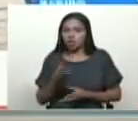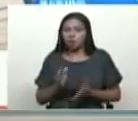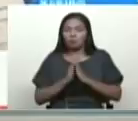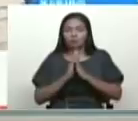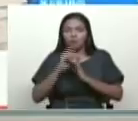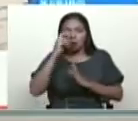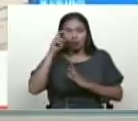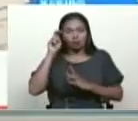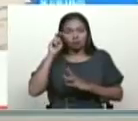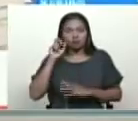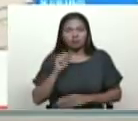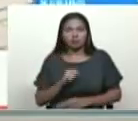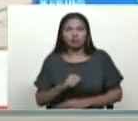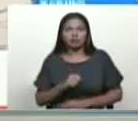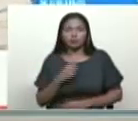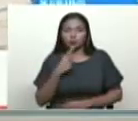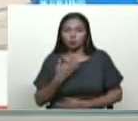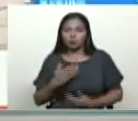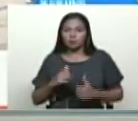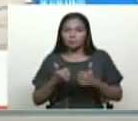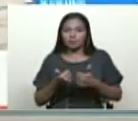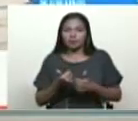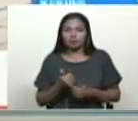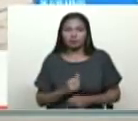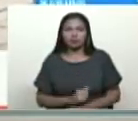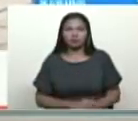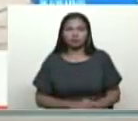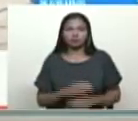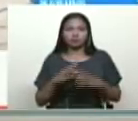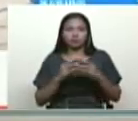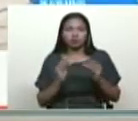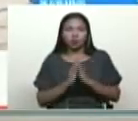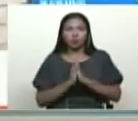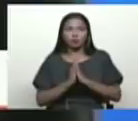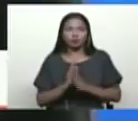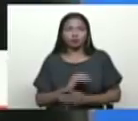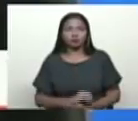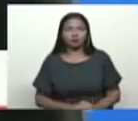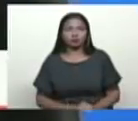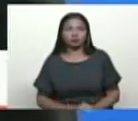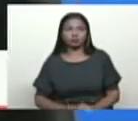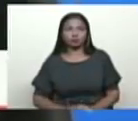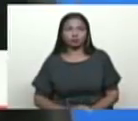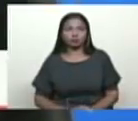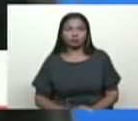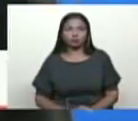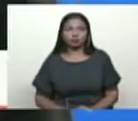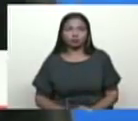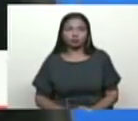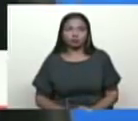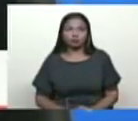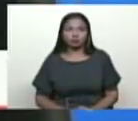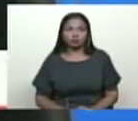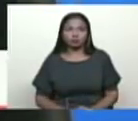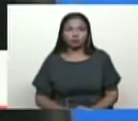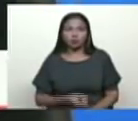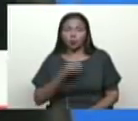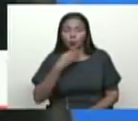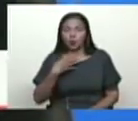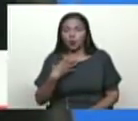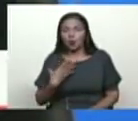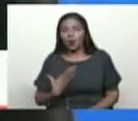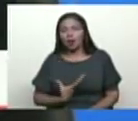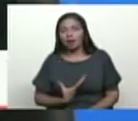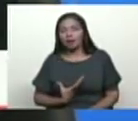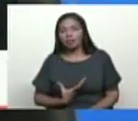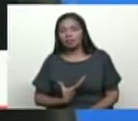canciller, sirva de moderador. Modere todo. Muchas gracias. Bueno, la alcaldesa